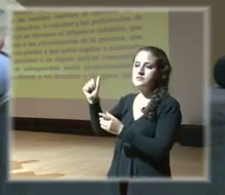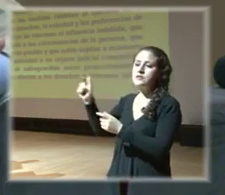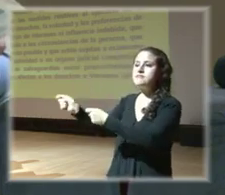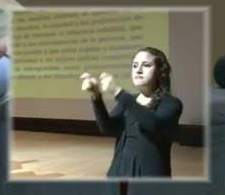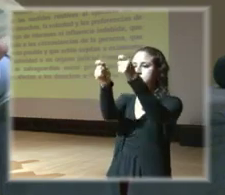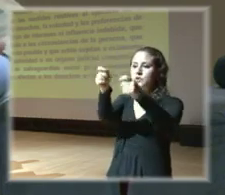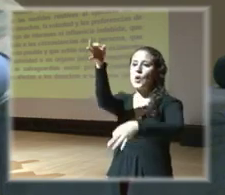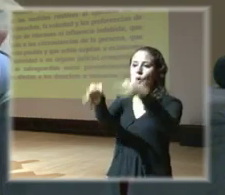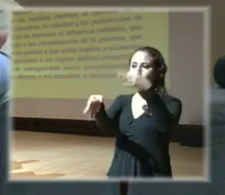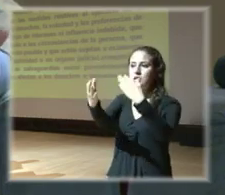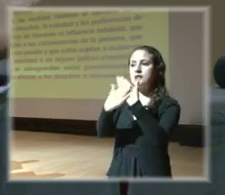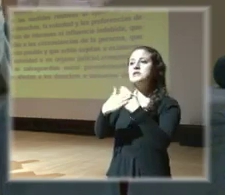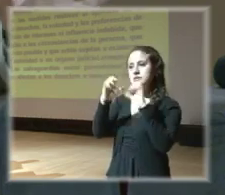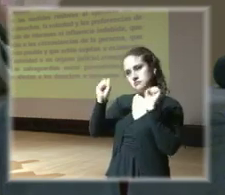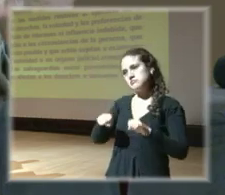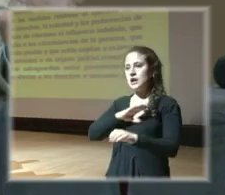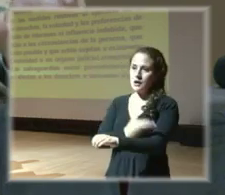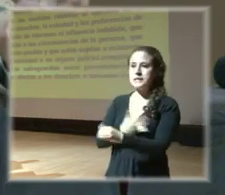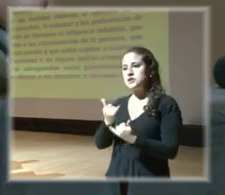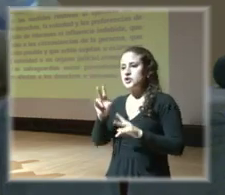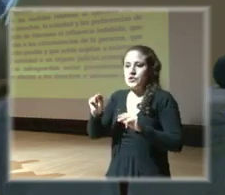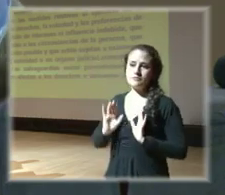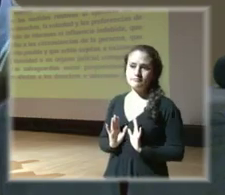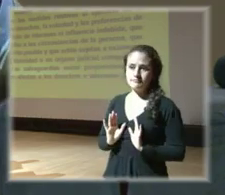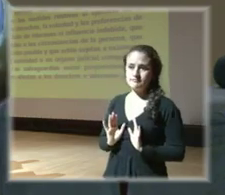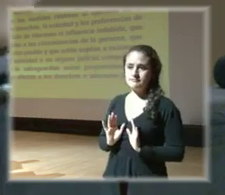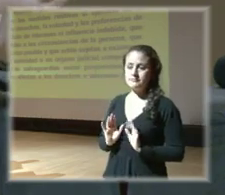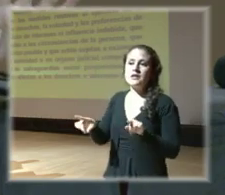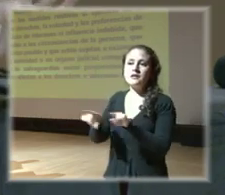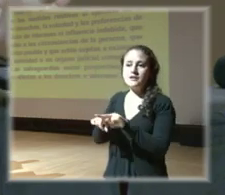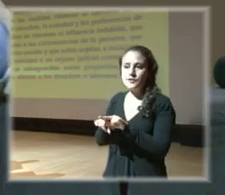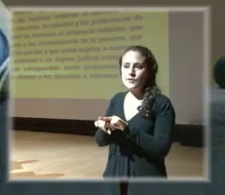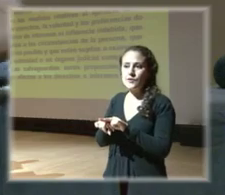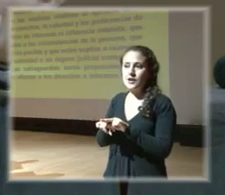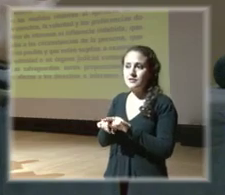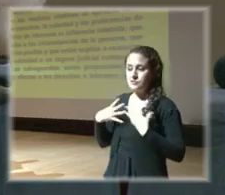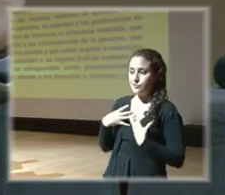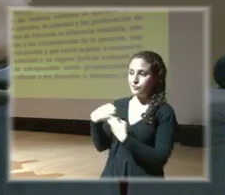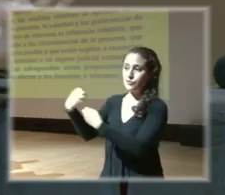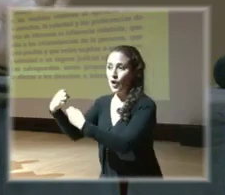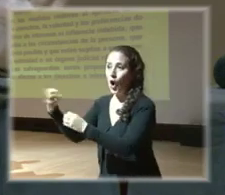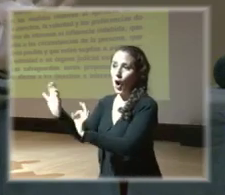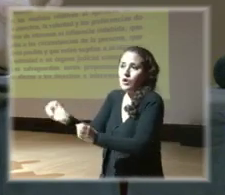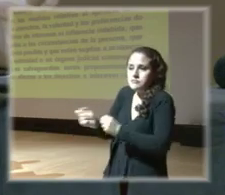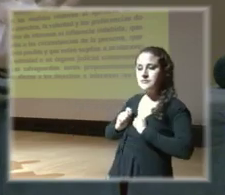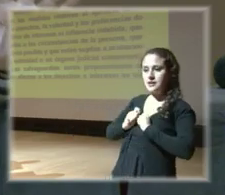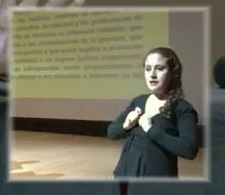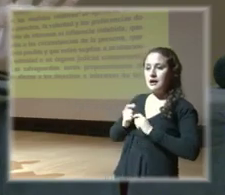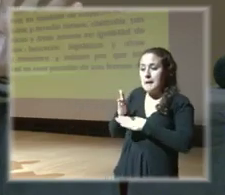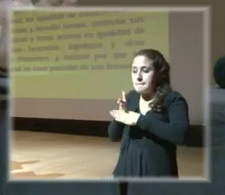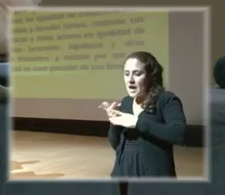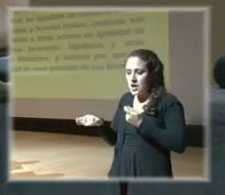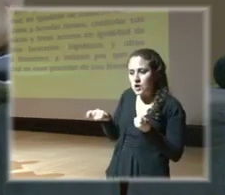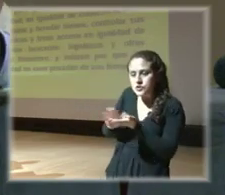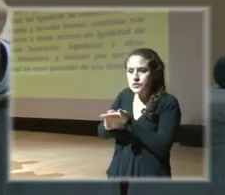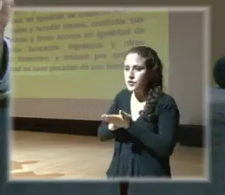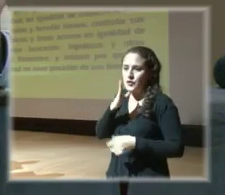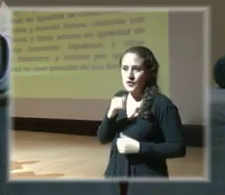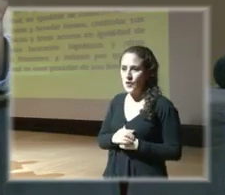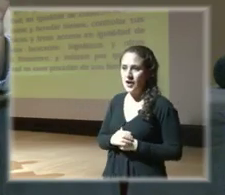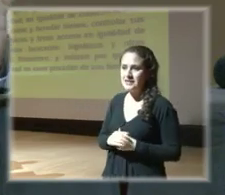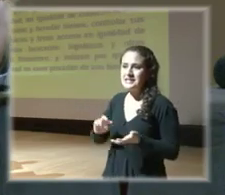si considera que es incapaz o no. Es decir, es todo o nada, blanco o negro, aquí no hay medias tintas, ¿no? Y